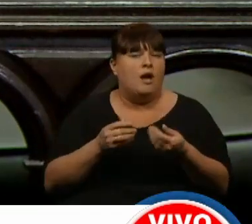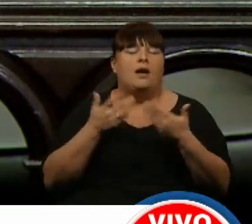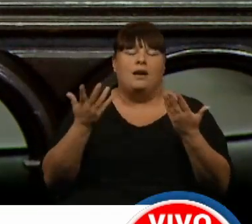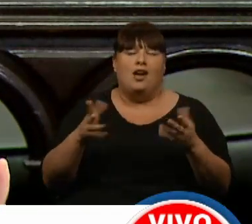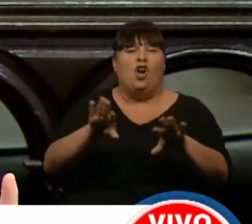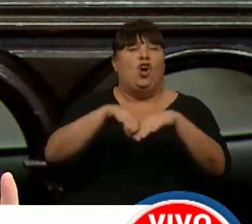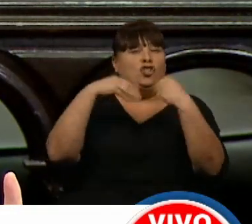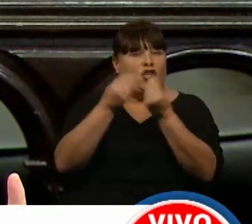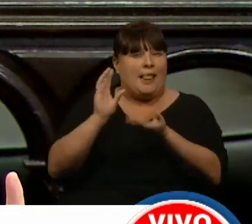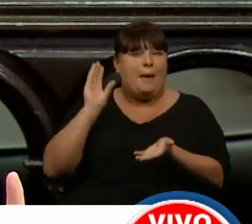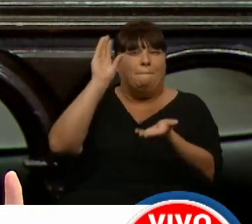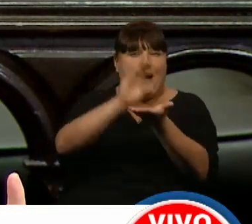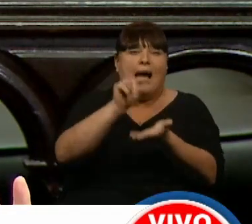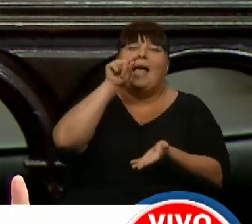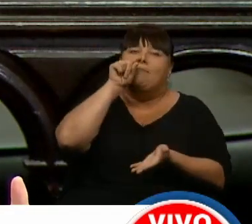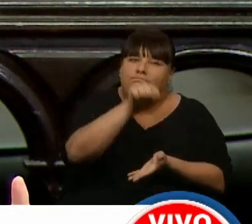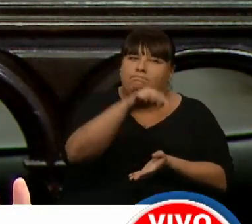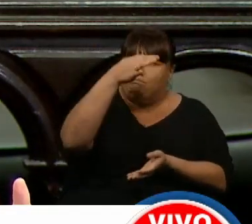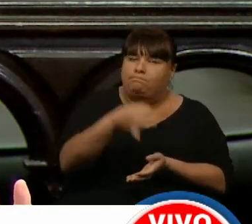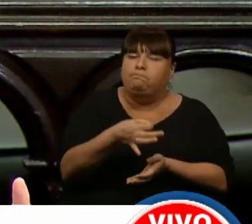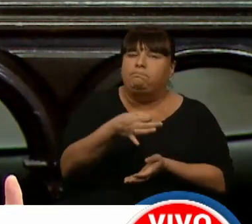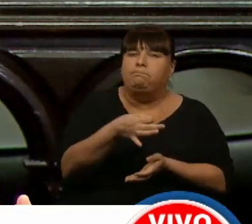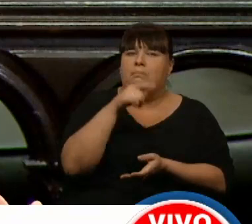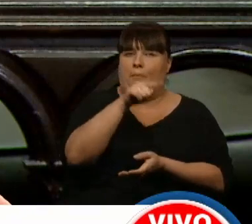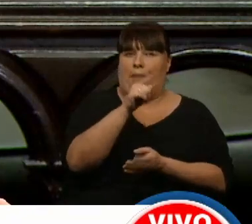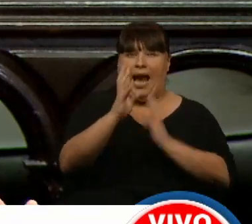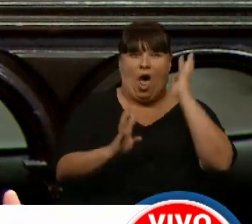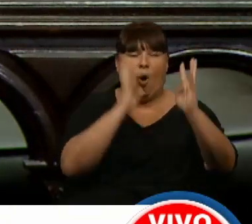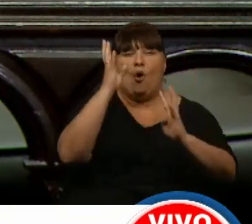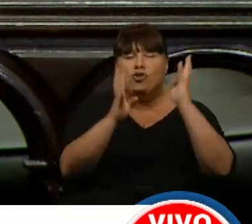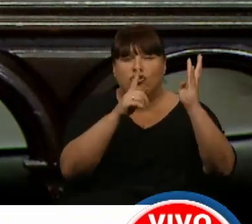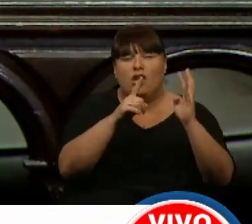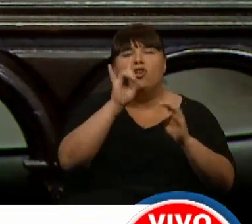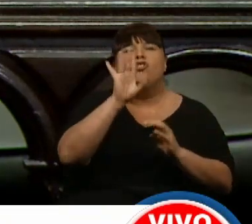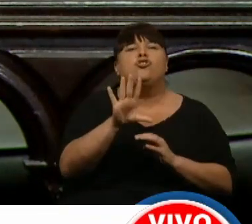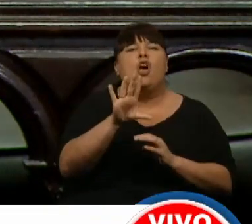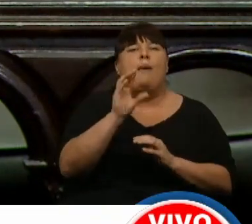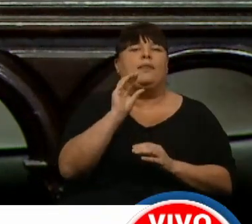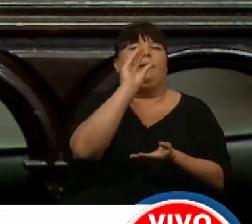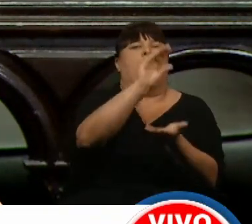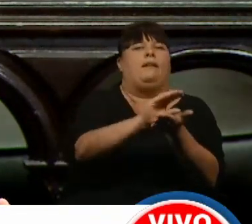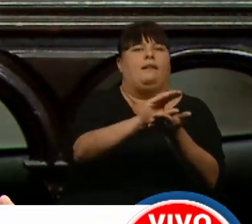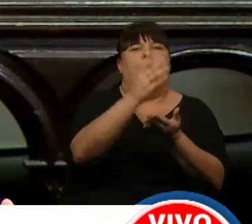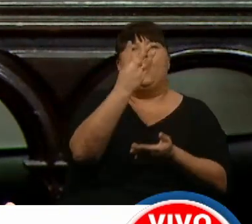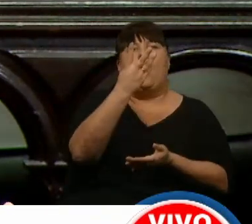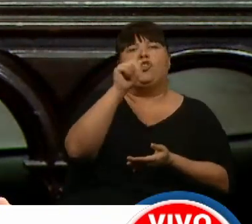del total de fondos que le correspondía a los bosques, solamente le asignamos